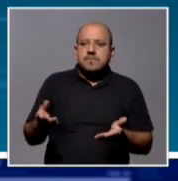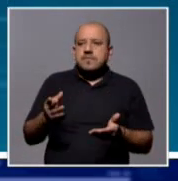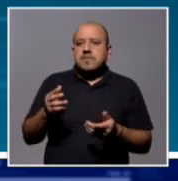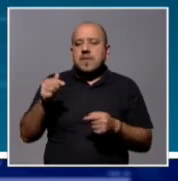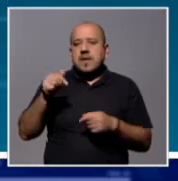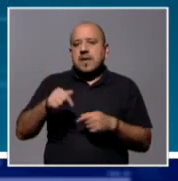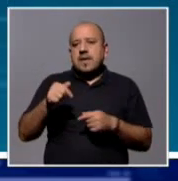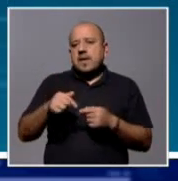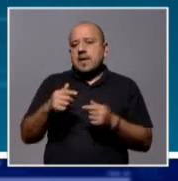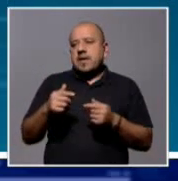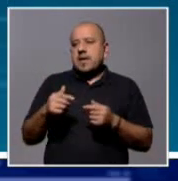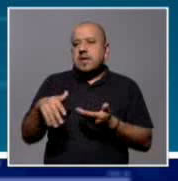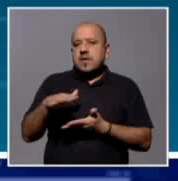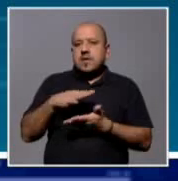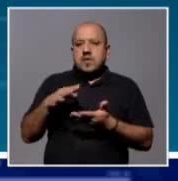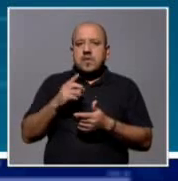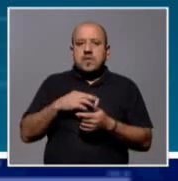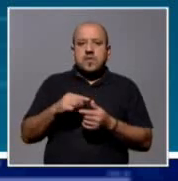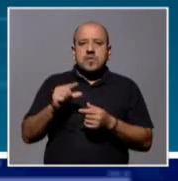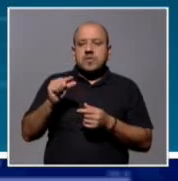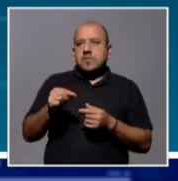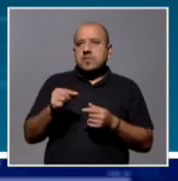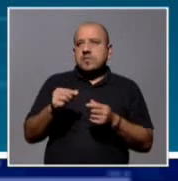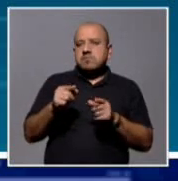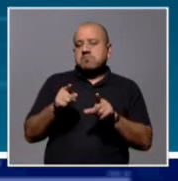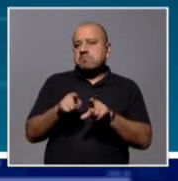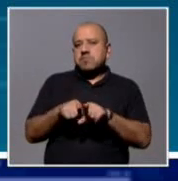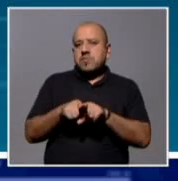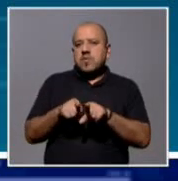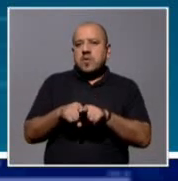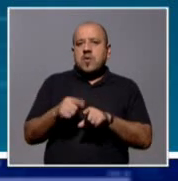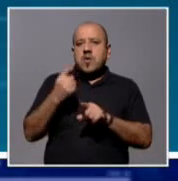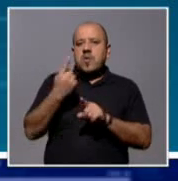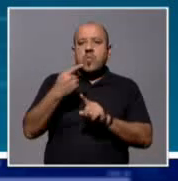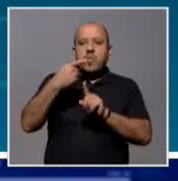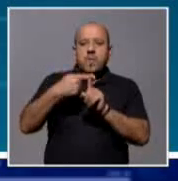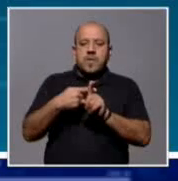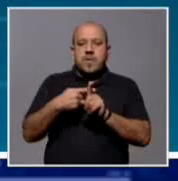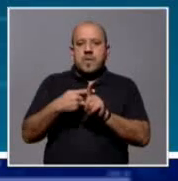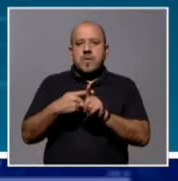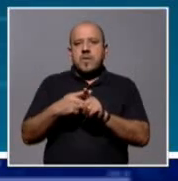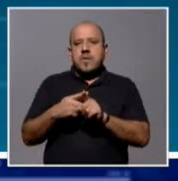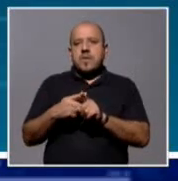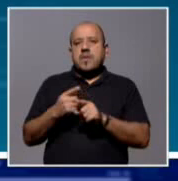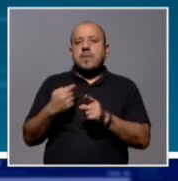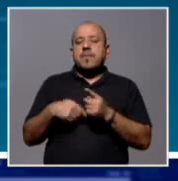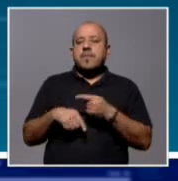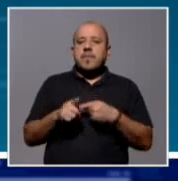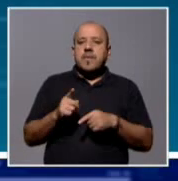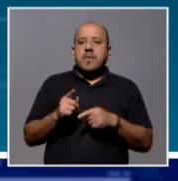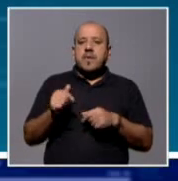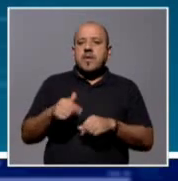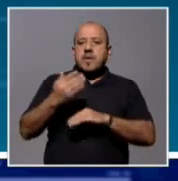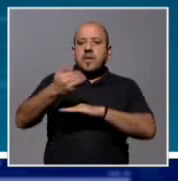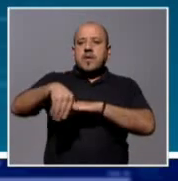aquí que siguen reportando son los mismos de hace tal vez un mes, pero bueno, en la